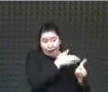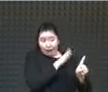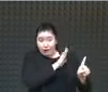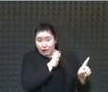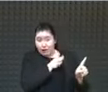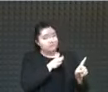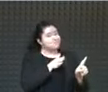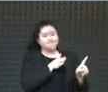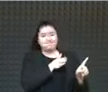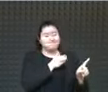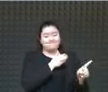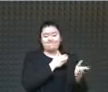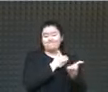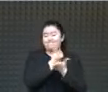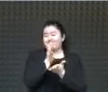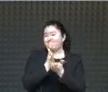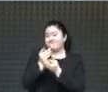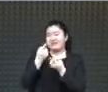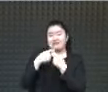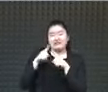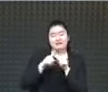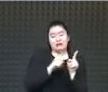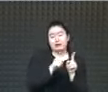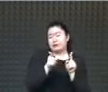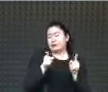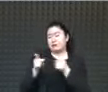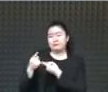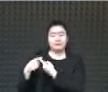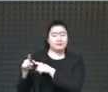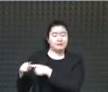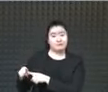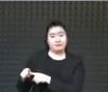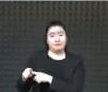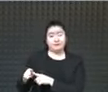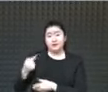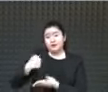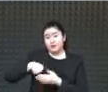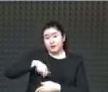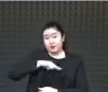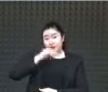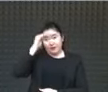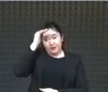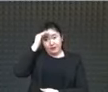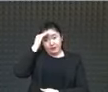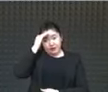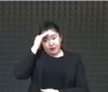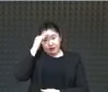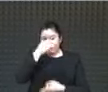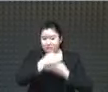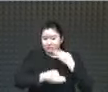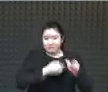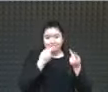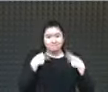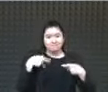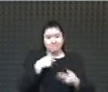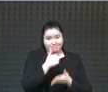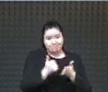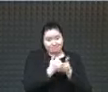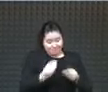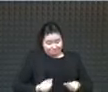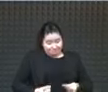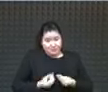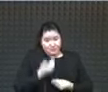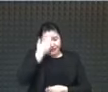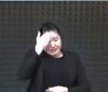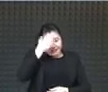pues creemos que es muy importante que los habitantes de nuestra ciudad, desde los niños y niñas, sepan pues la